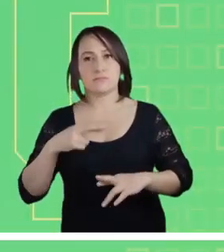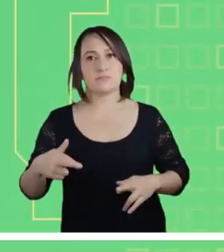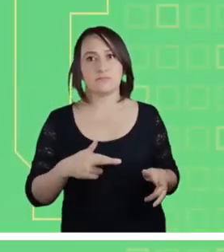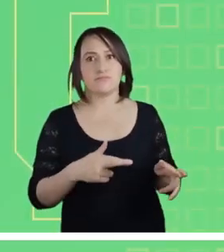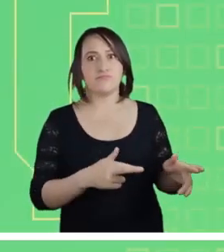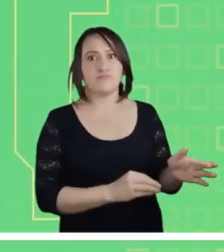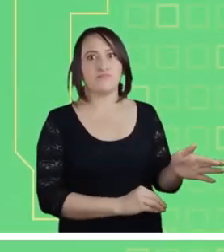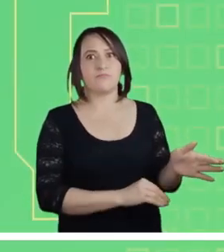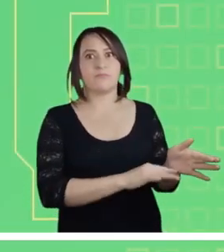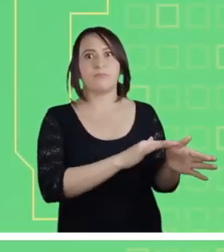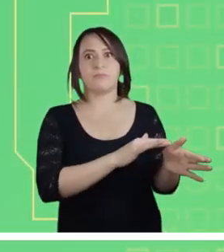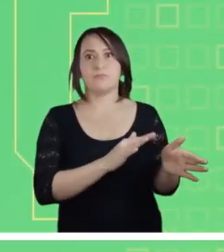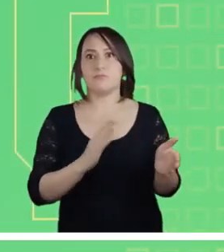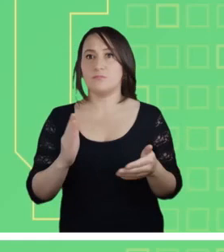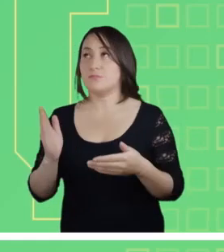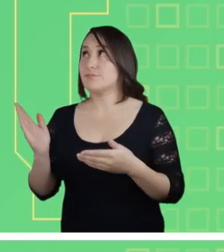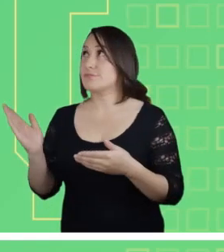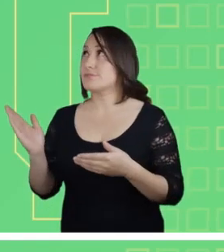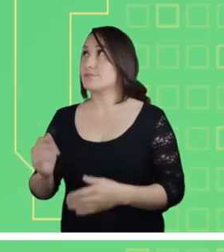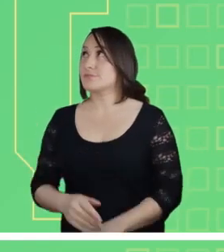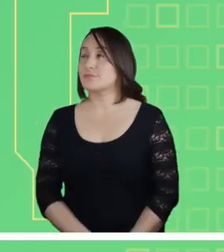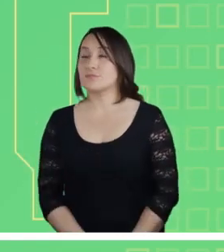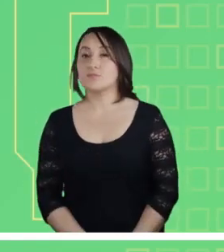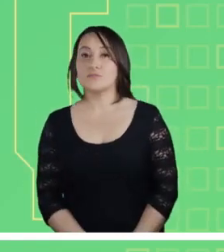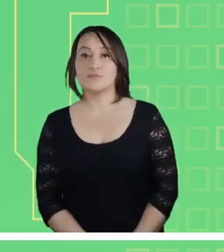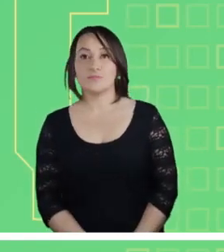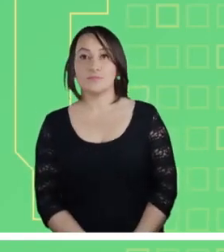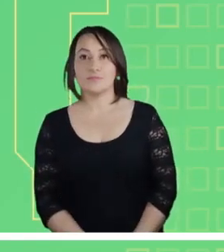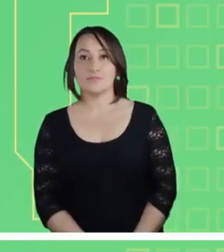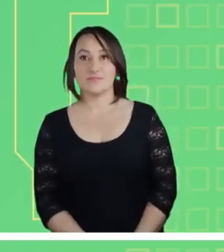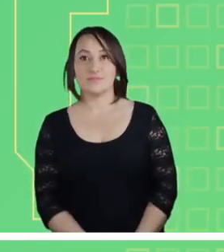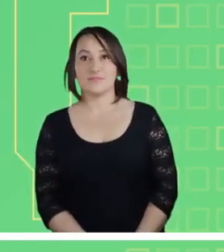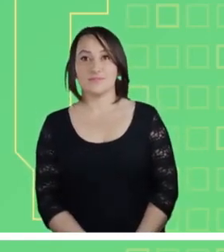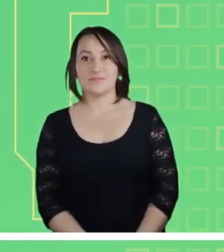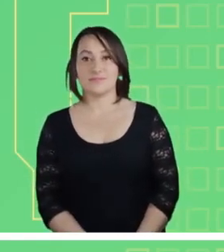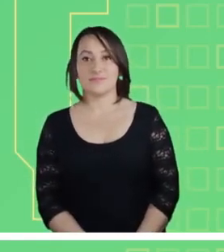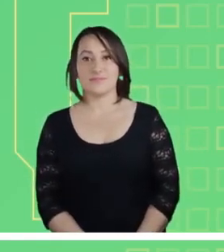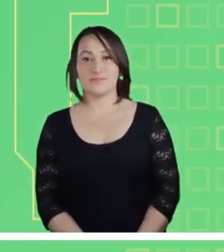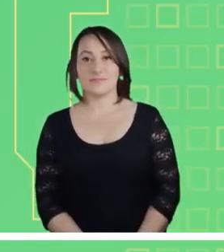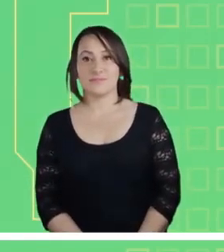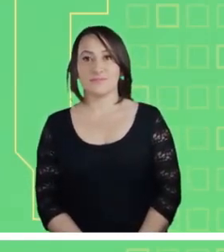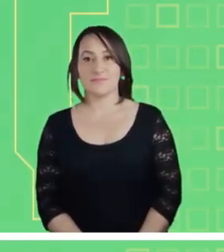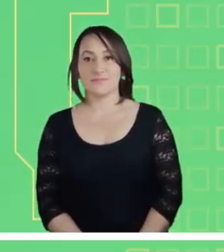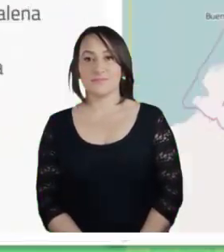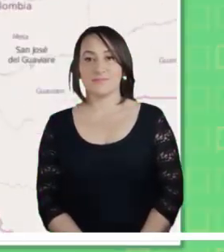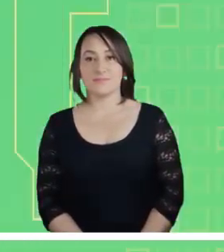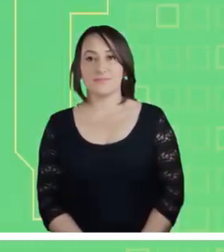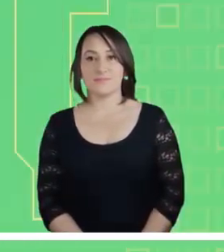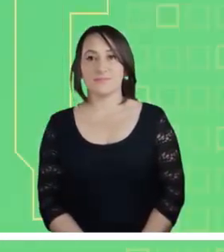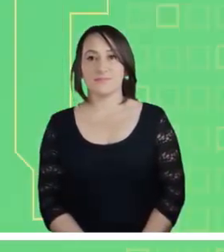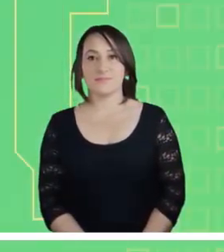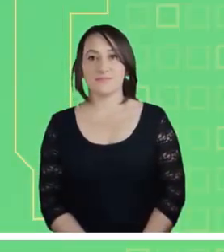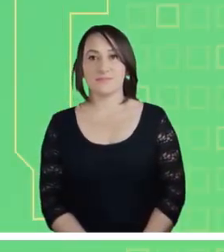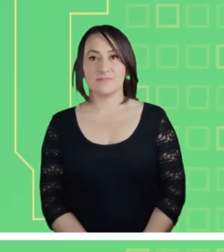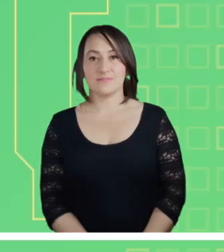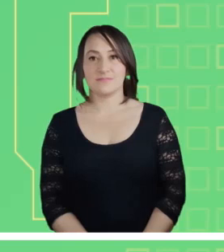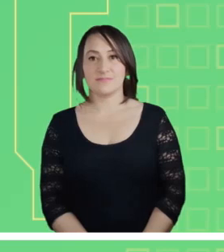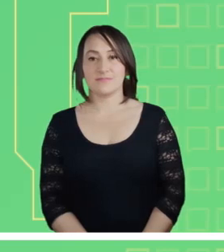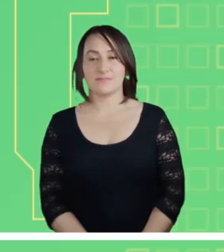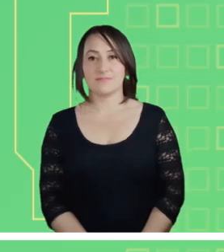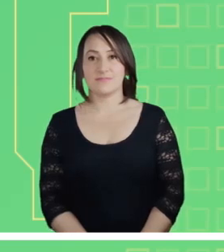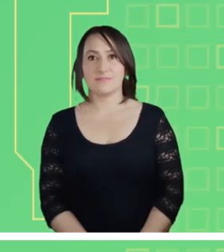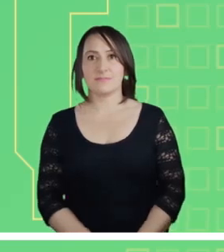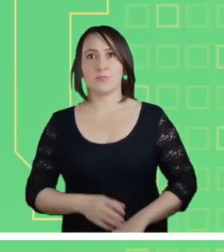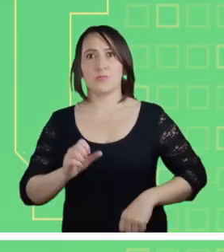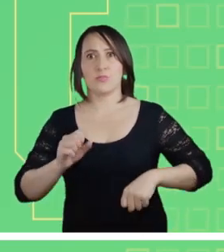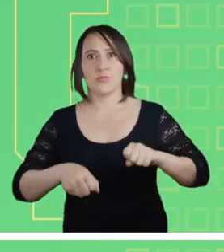crecientes súbitas en el Alto Atrato y en el río Nare. Mucha atención a los niveles altos registrados en el río Mocoa y sus